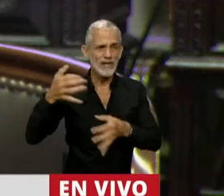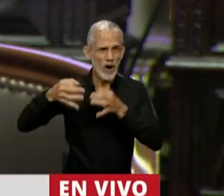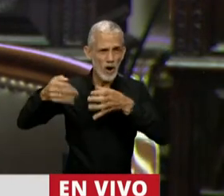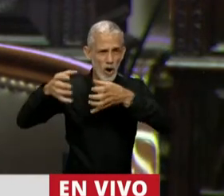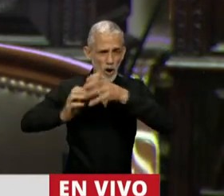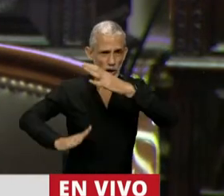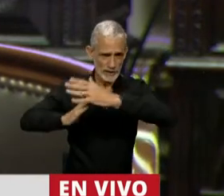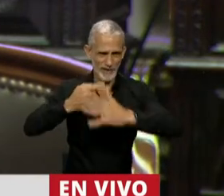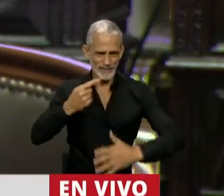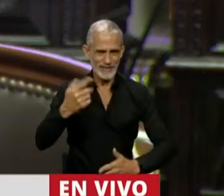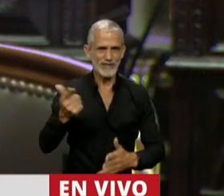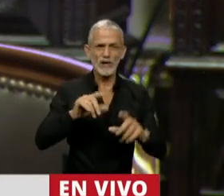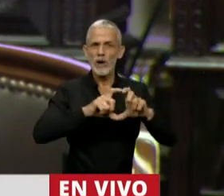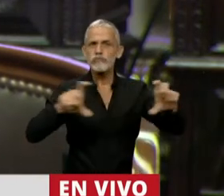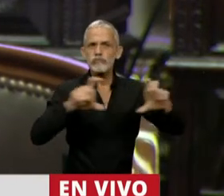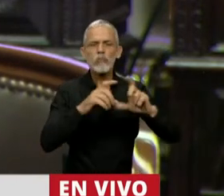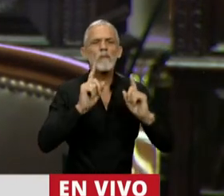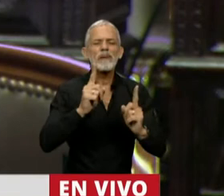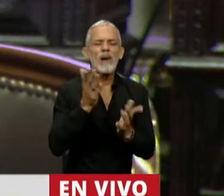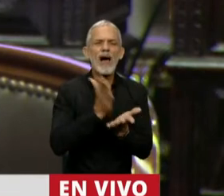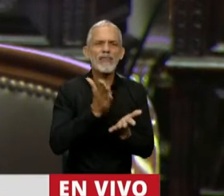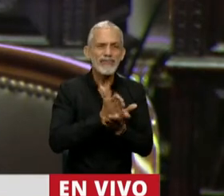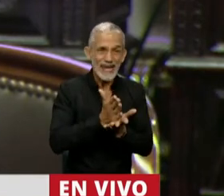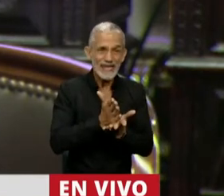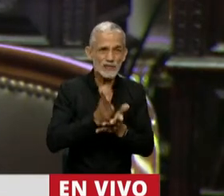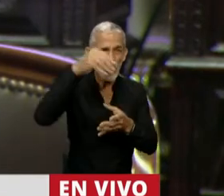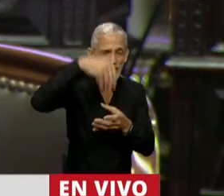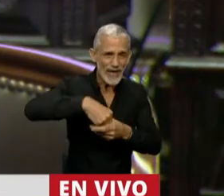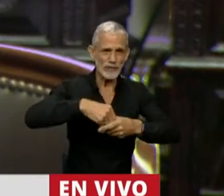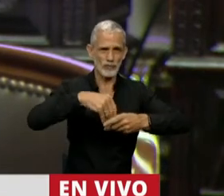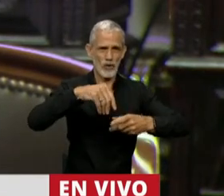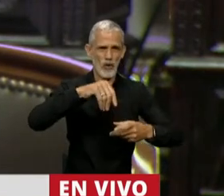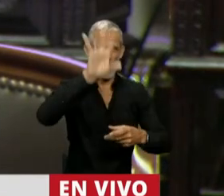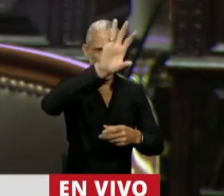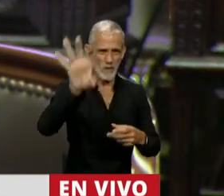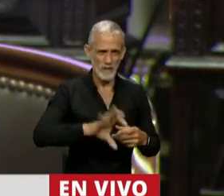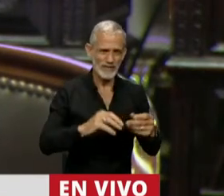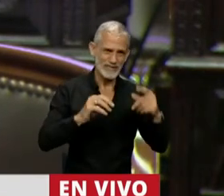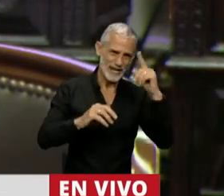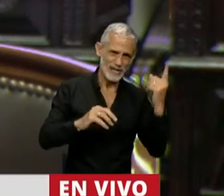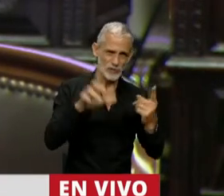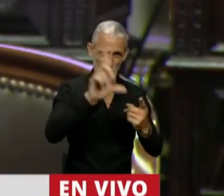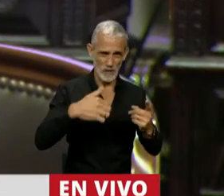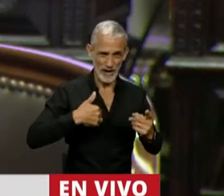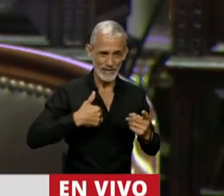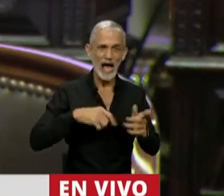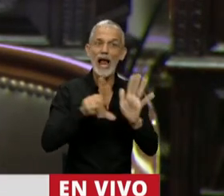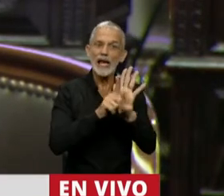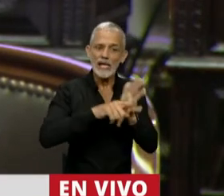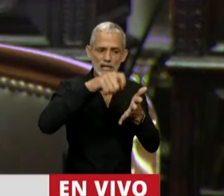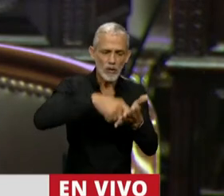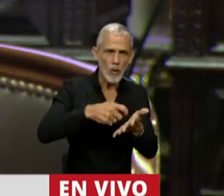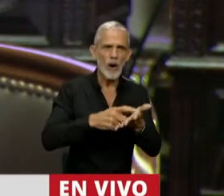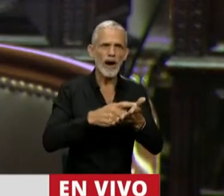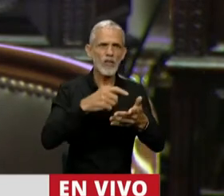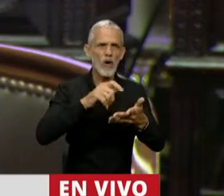cito, la esencia misma del derecho intrafederal impone concluir que las leyes convenio y los pactos